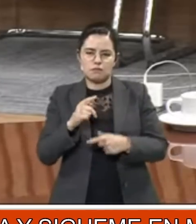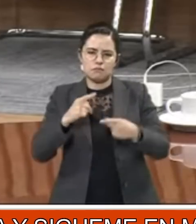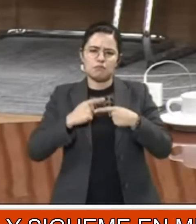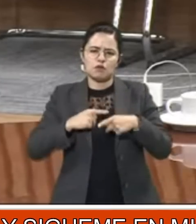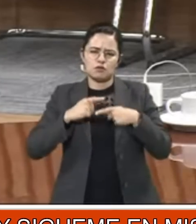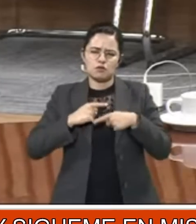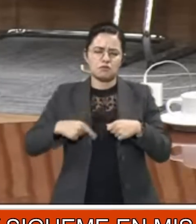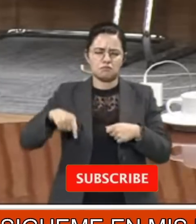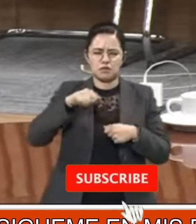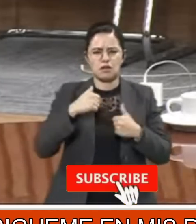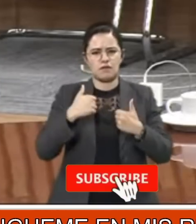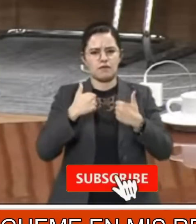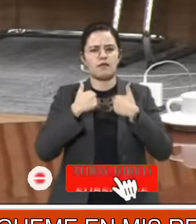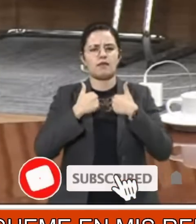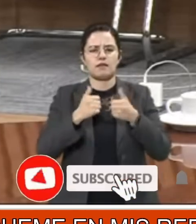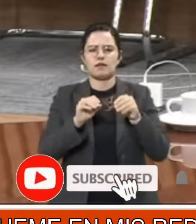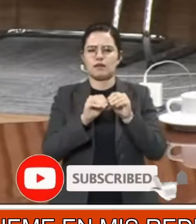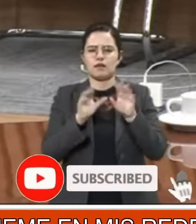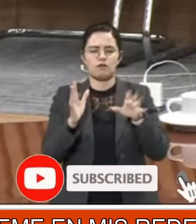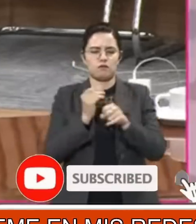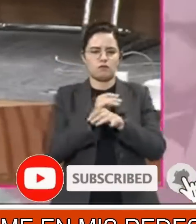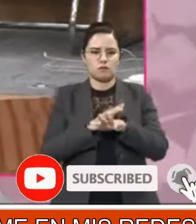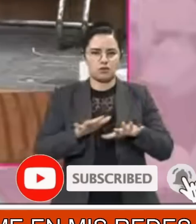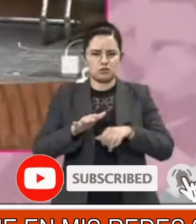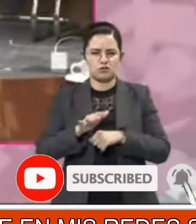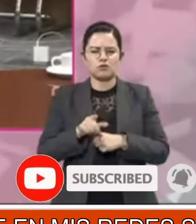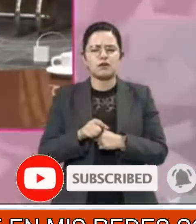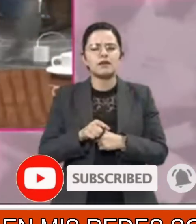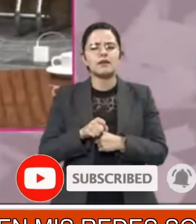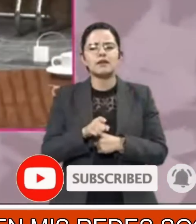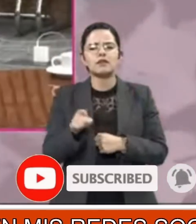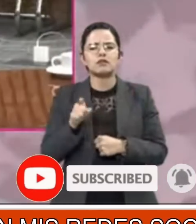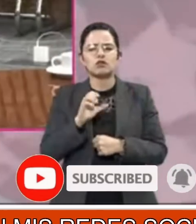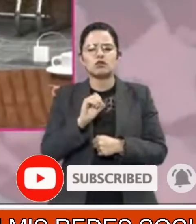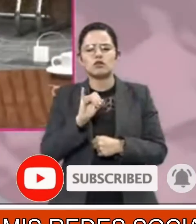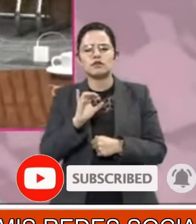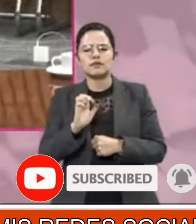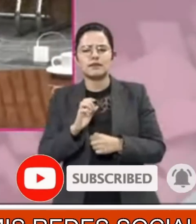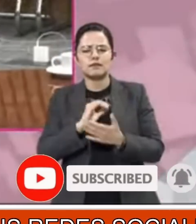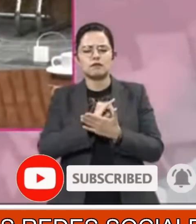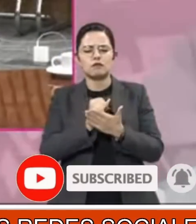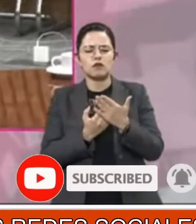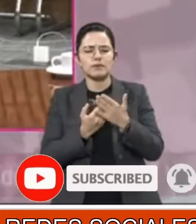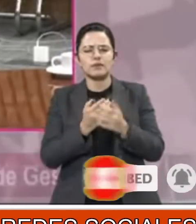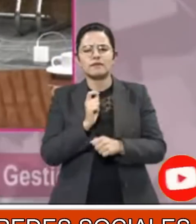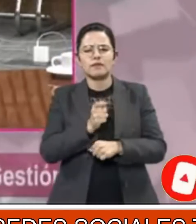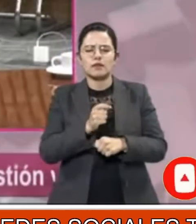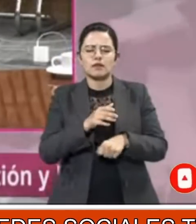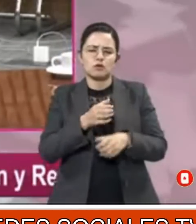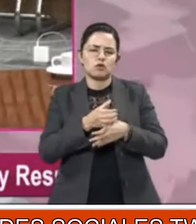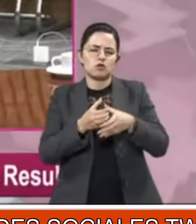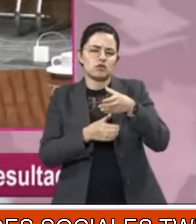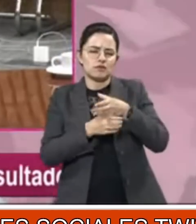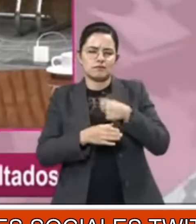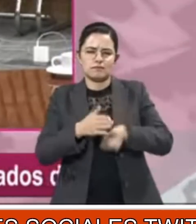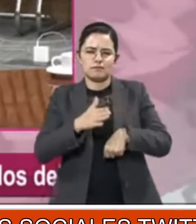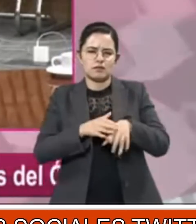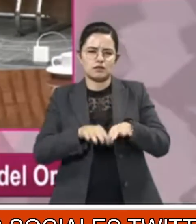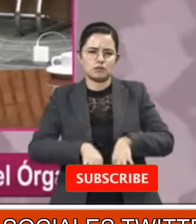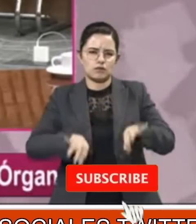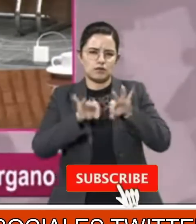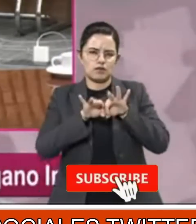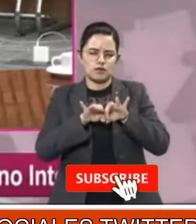Zamora, la posibilidad de que pudiera intervenir en esta sesión del Consejo General para exponer el informe, lo cual desde nuestro punto de vista